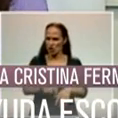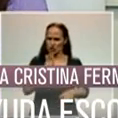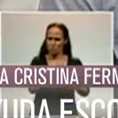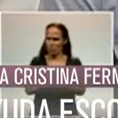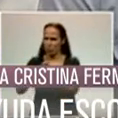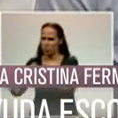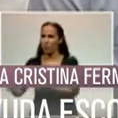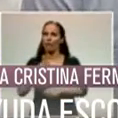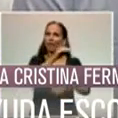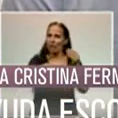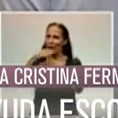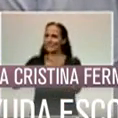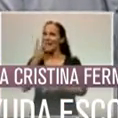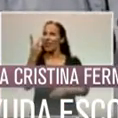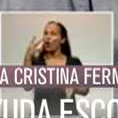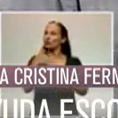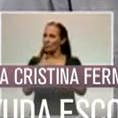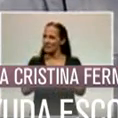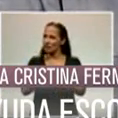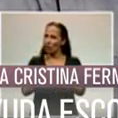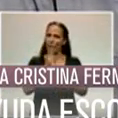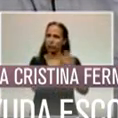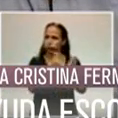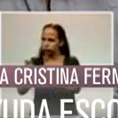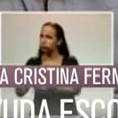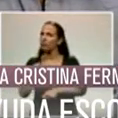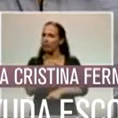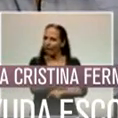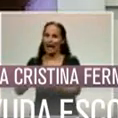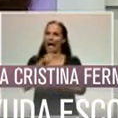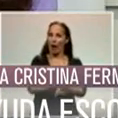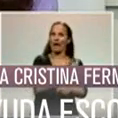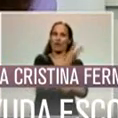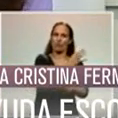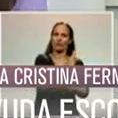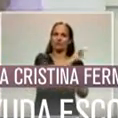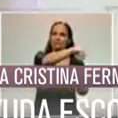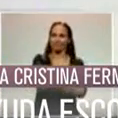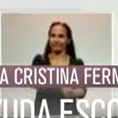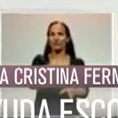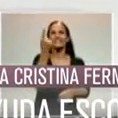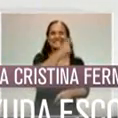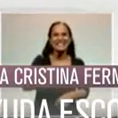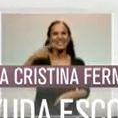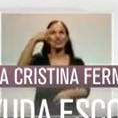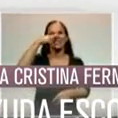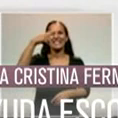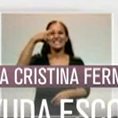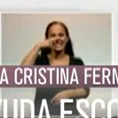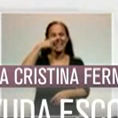2 millones de familias y también incorpora nuevos sujetos. Hemos incorporado a 177.000